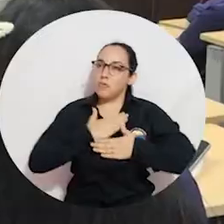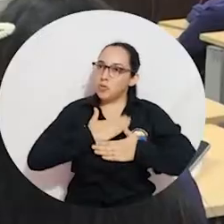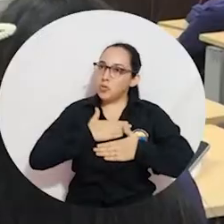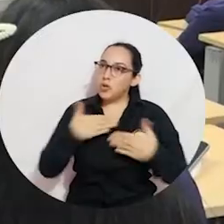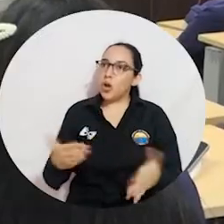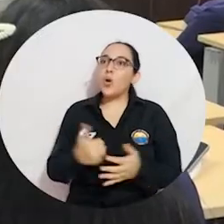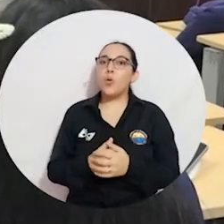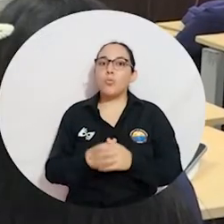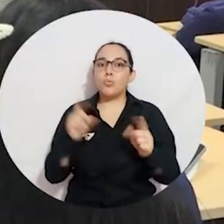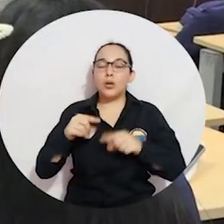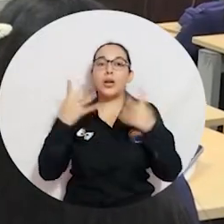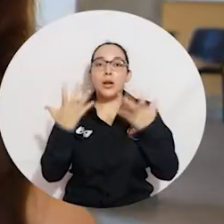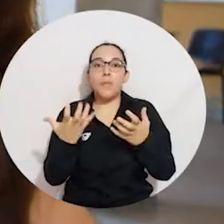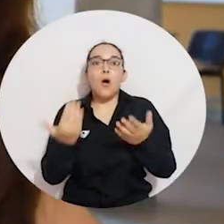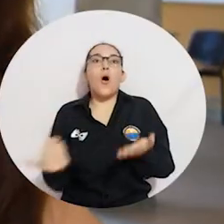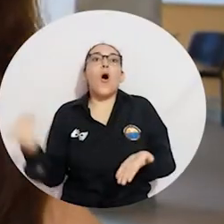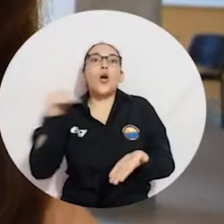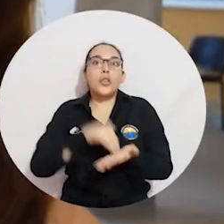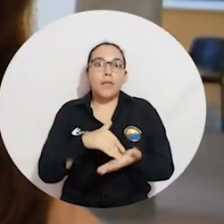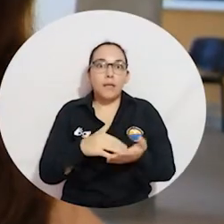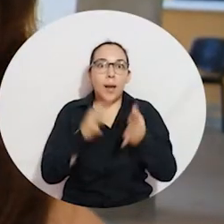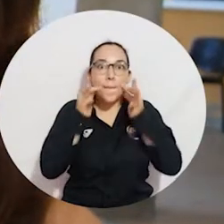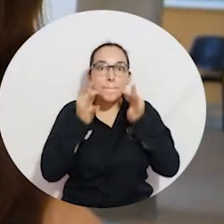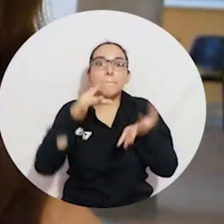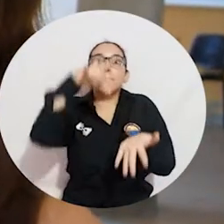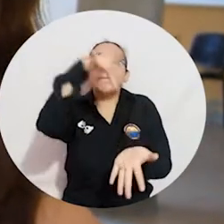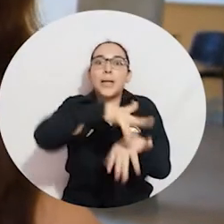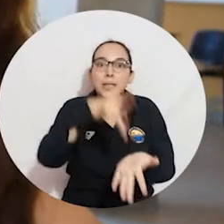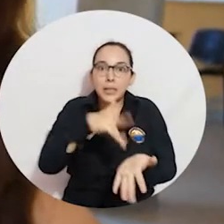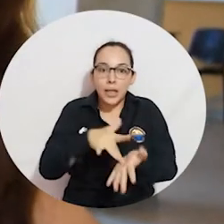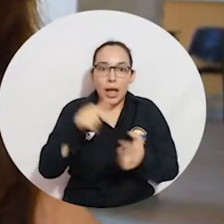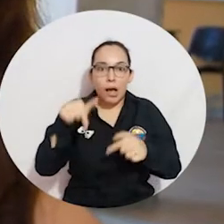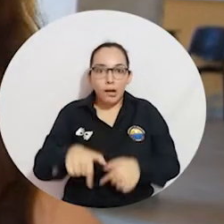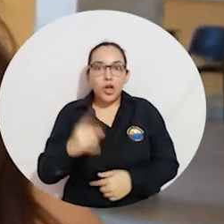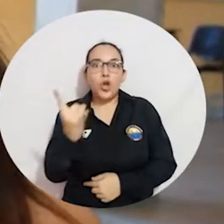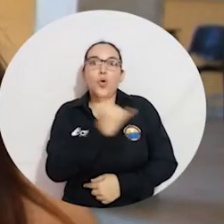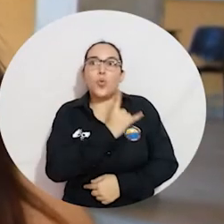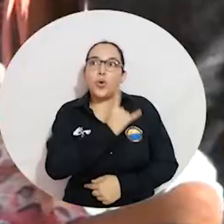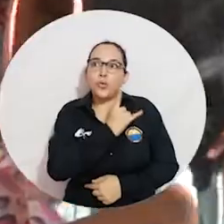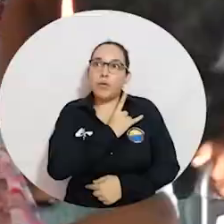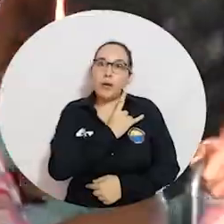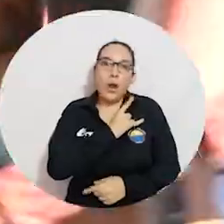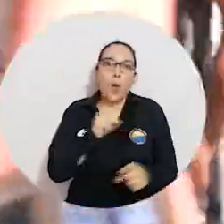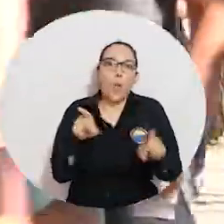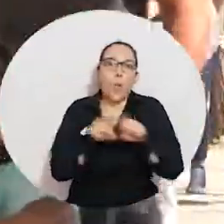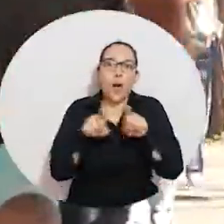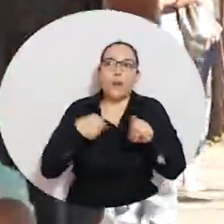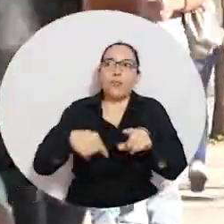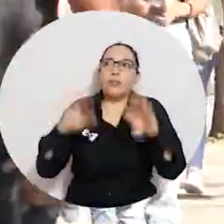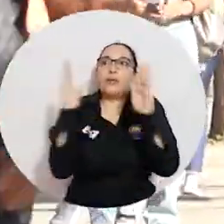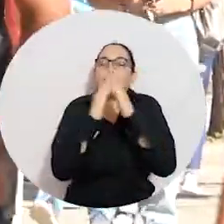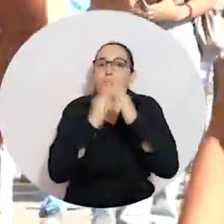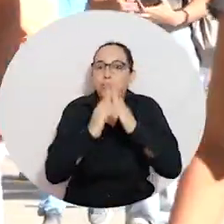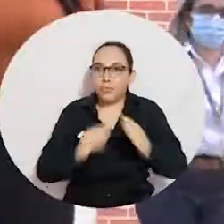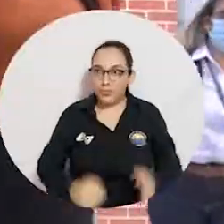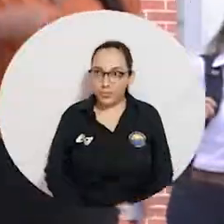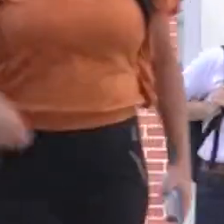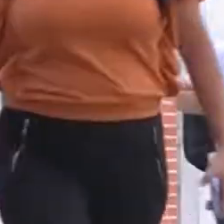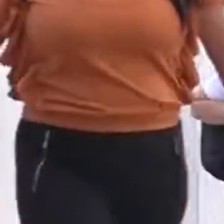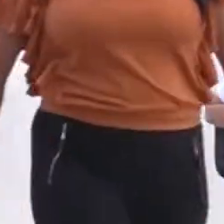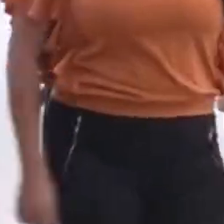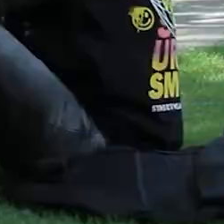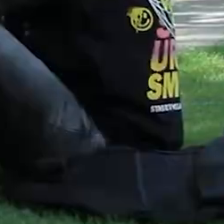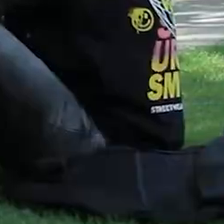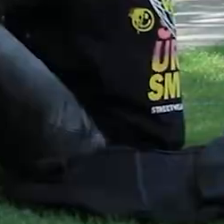Un cálido saludo, muchos deseamos volver a estar en esta presencialidad, de volver a estar en esta universidad que es nuestra casa y es más que